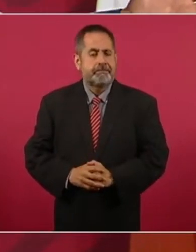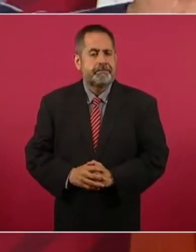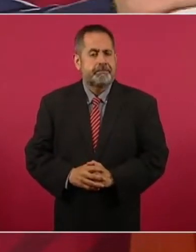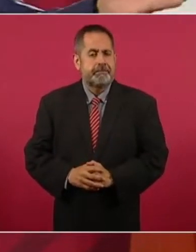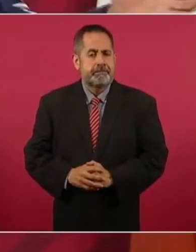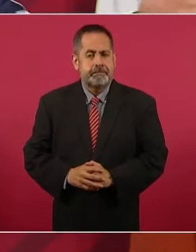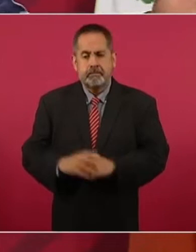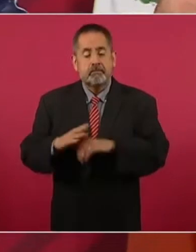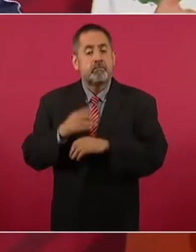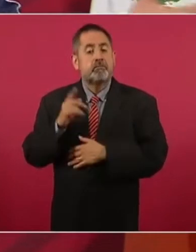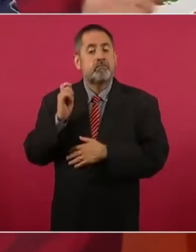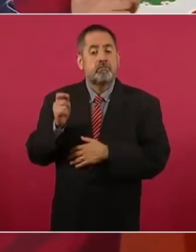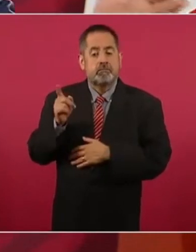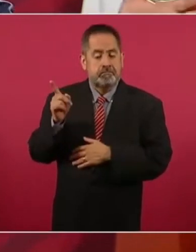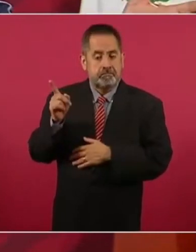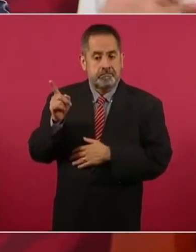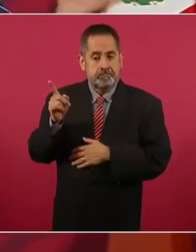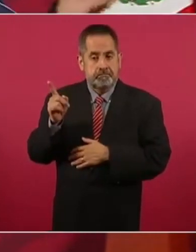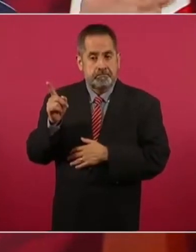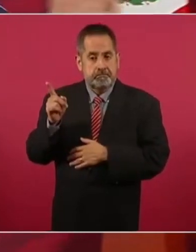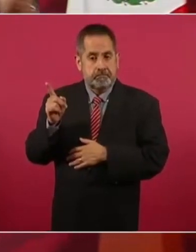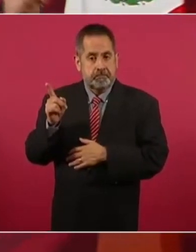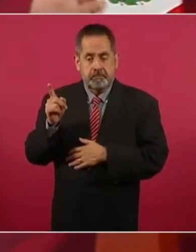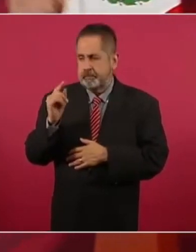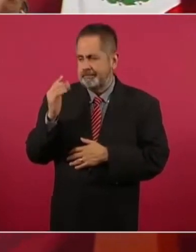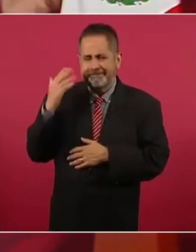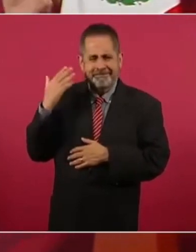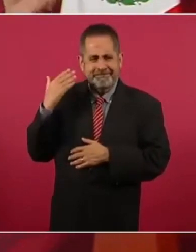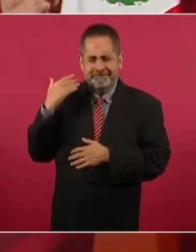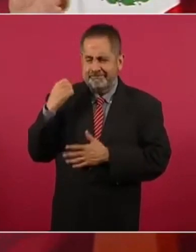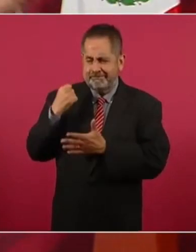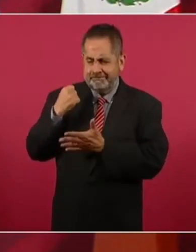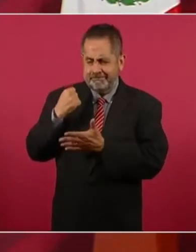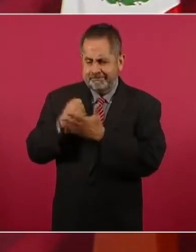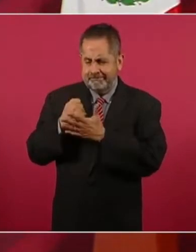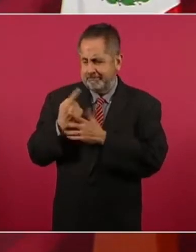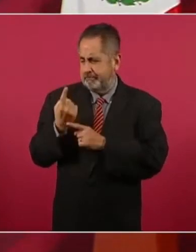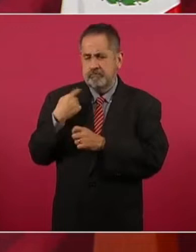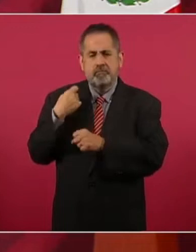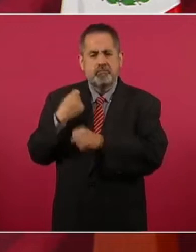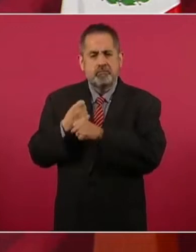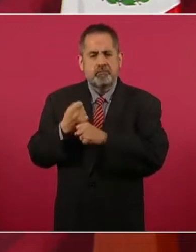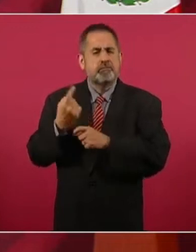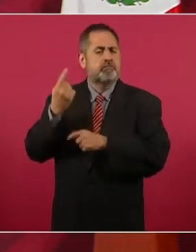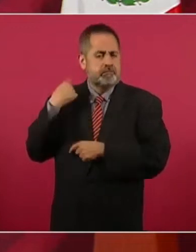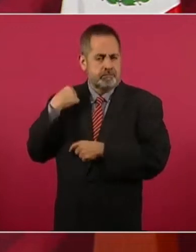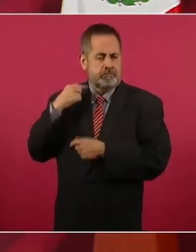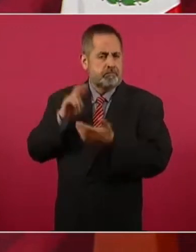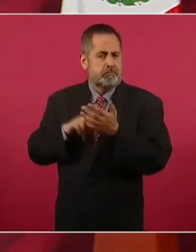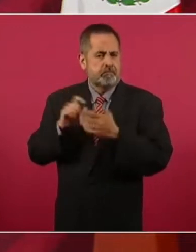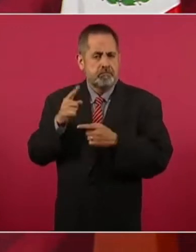Porque se aprobó a finales del año pasado